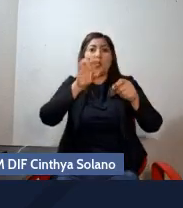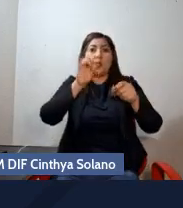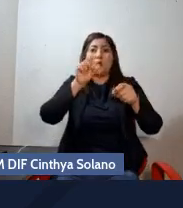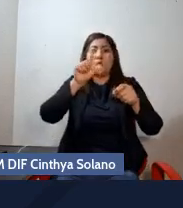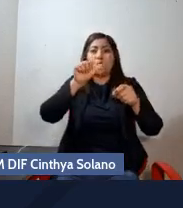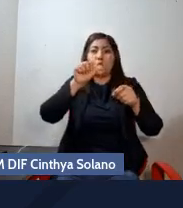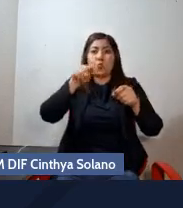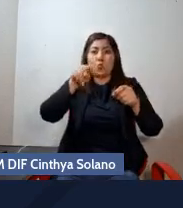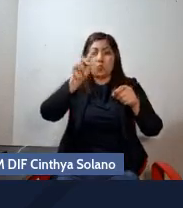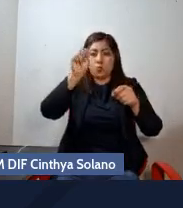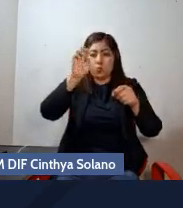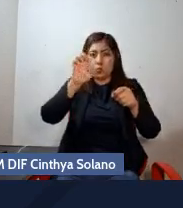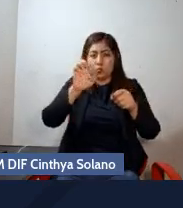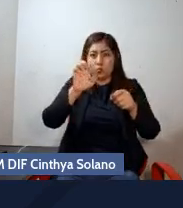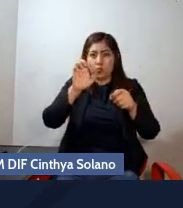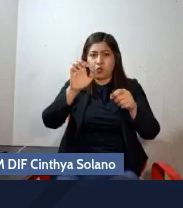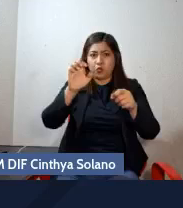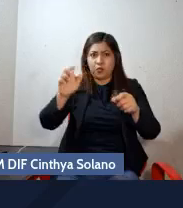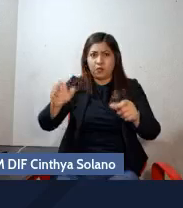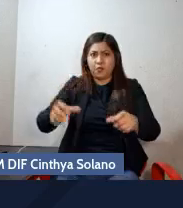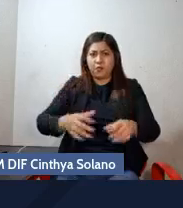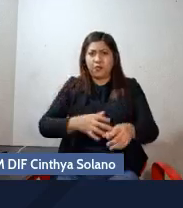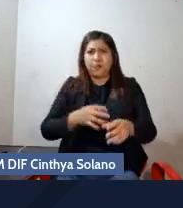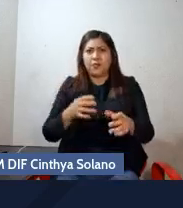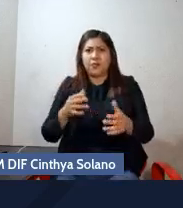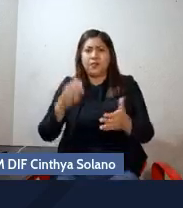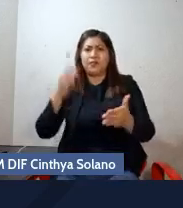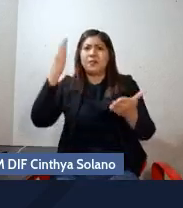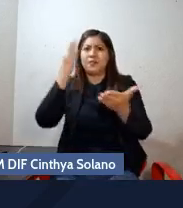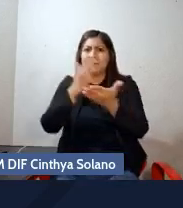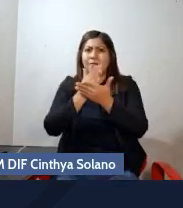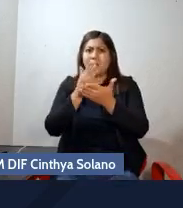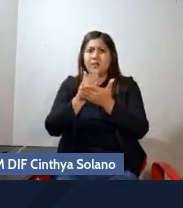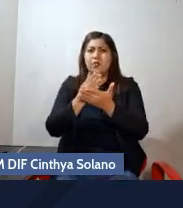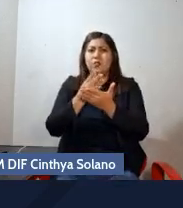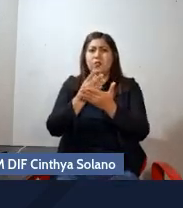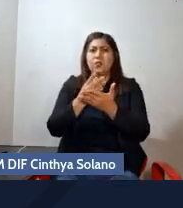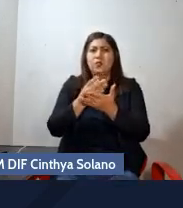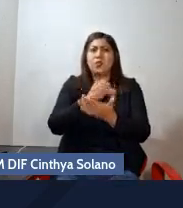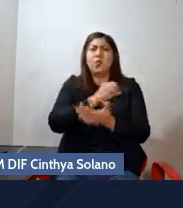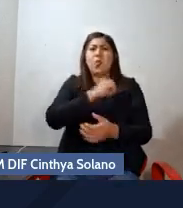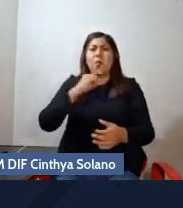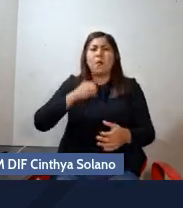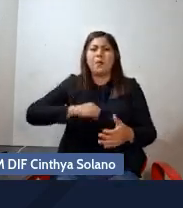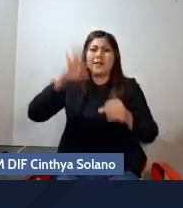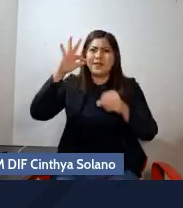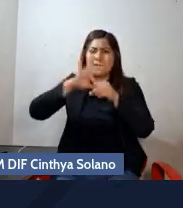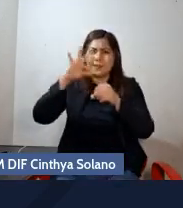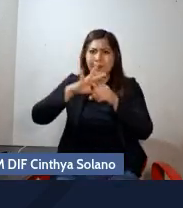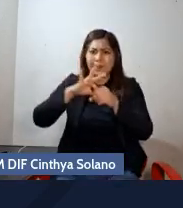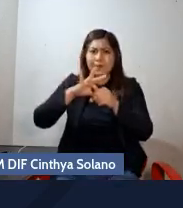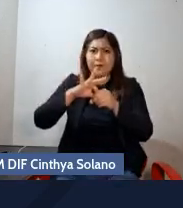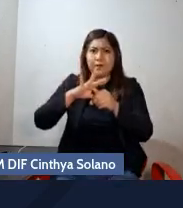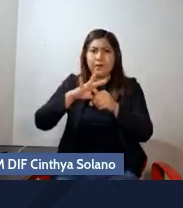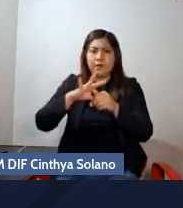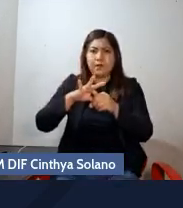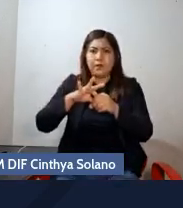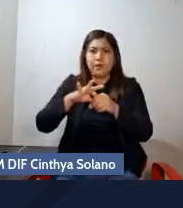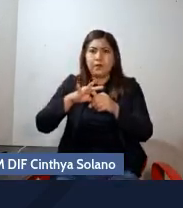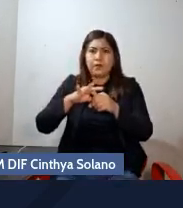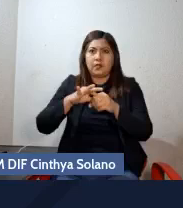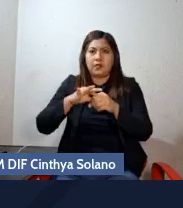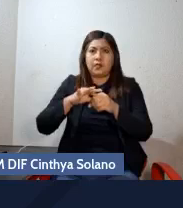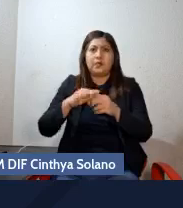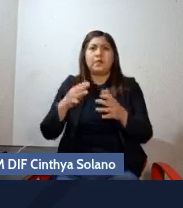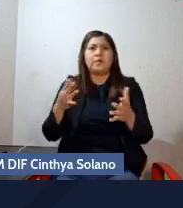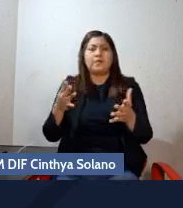votar. Ahí en el FICENET se pueden adjuntar estos archivos y darnos un mejor contexto de lo que están viviendo, de lo que